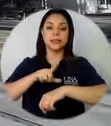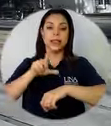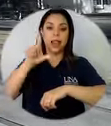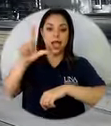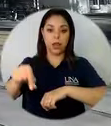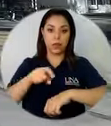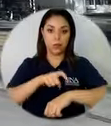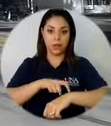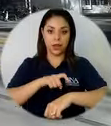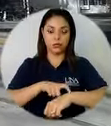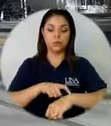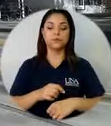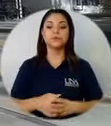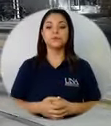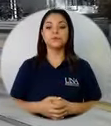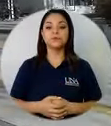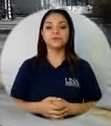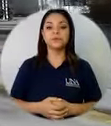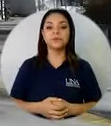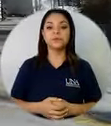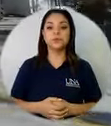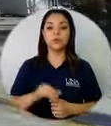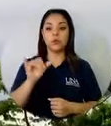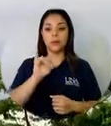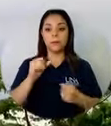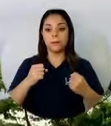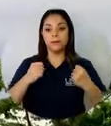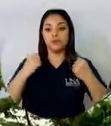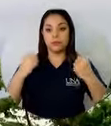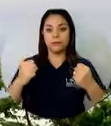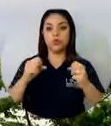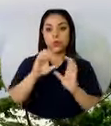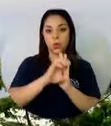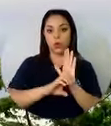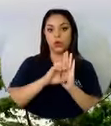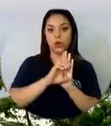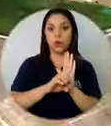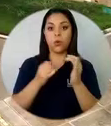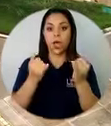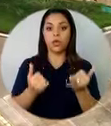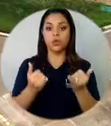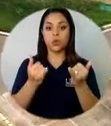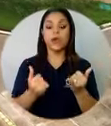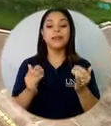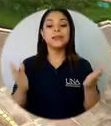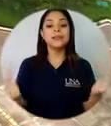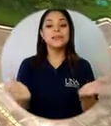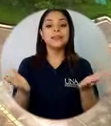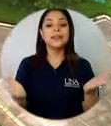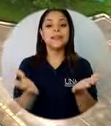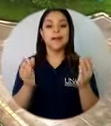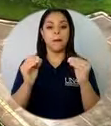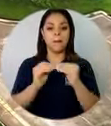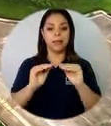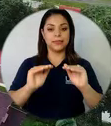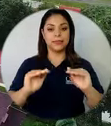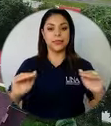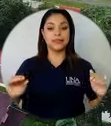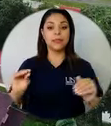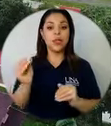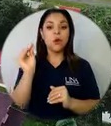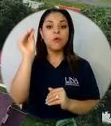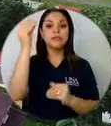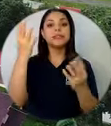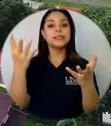por ejemplo el fortalecimiento del currículum actual, y además el incentivar a que más niñas